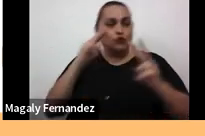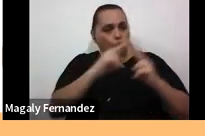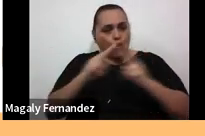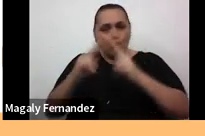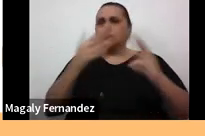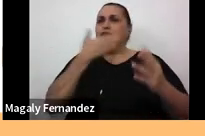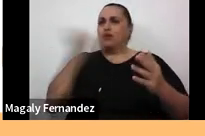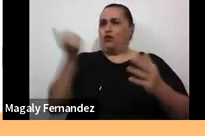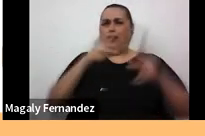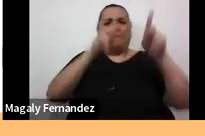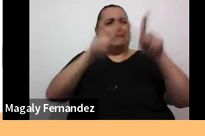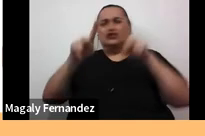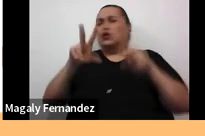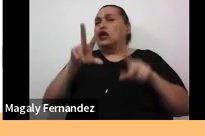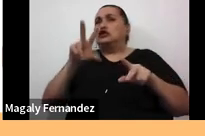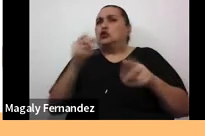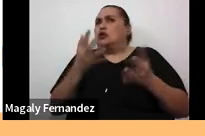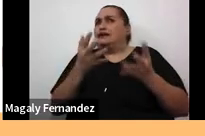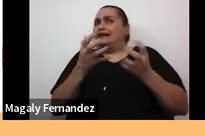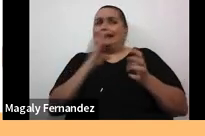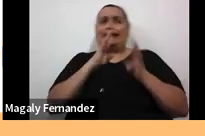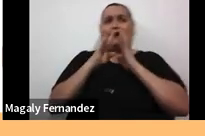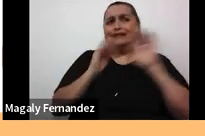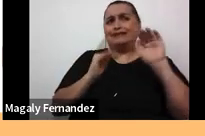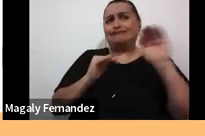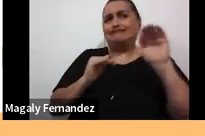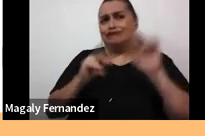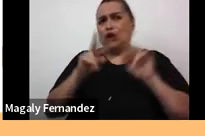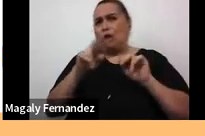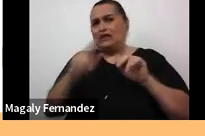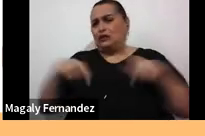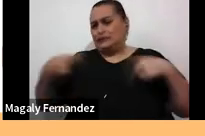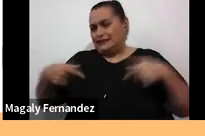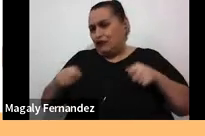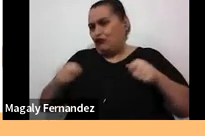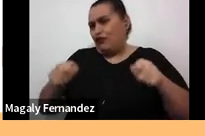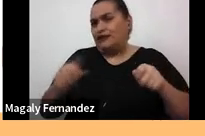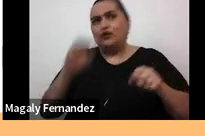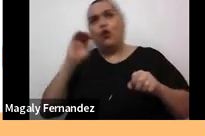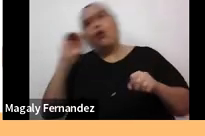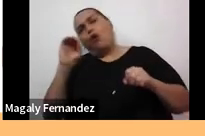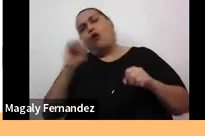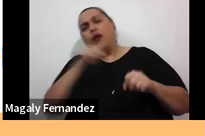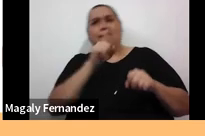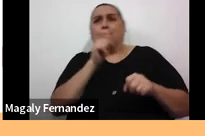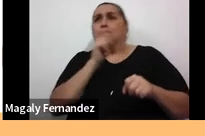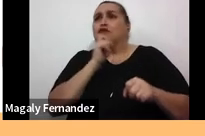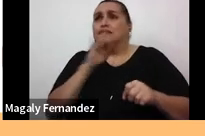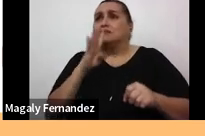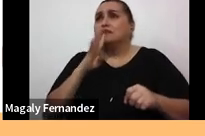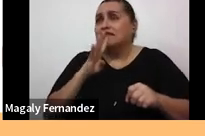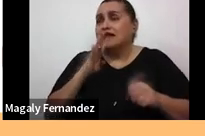la gente no se atreve a hablarle a un compañero en silla de ruedas o con dificultades para el habla